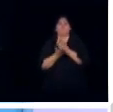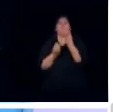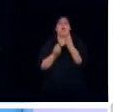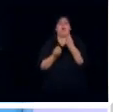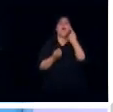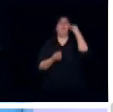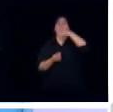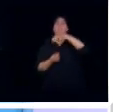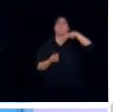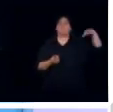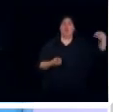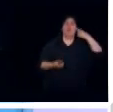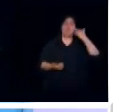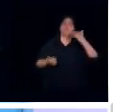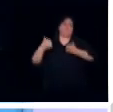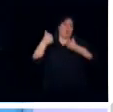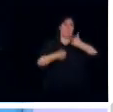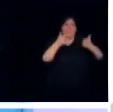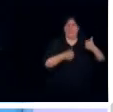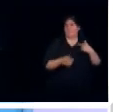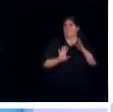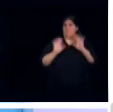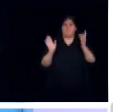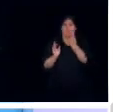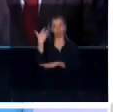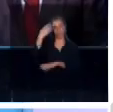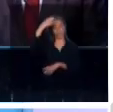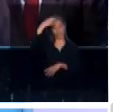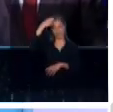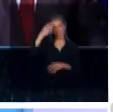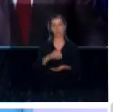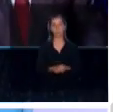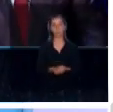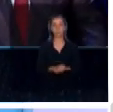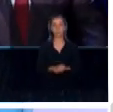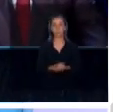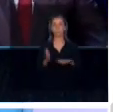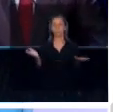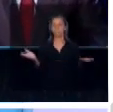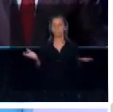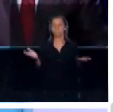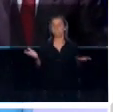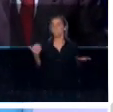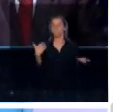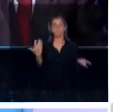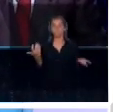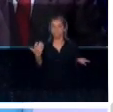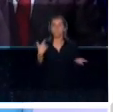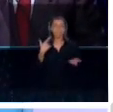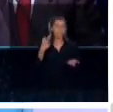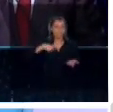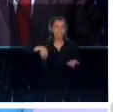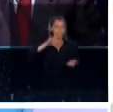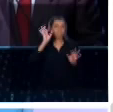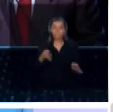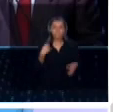cosas que no se implementaron en ningún lugar del mundo y está generando un caos económico en estas semanas. Por lo tanto, no hay ninguna chance de que Argentina salga de la